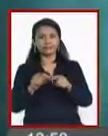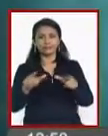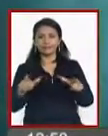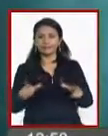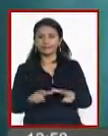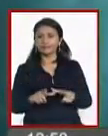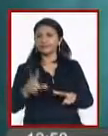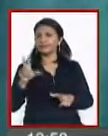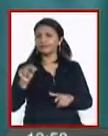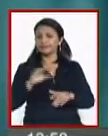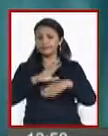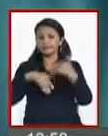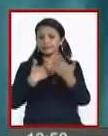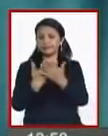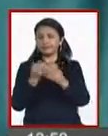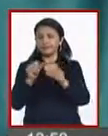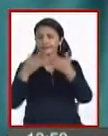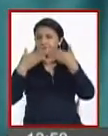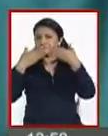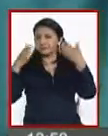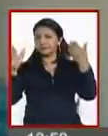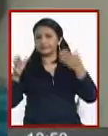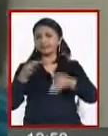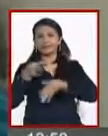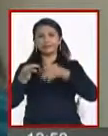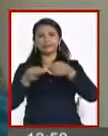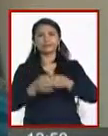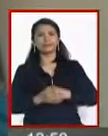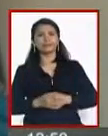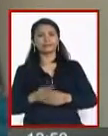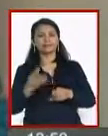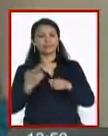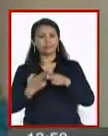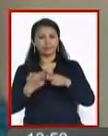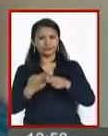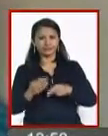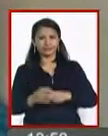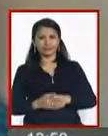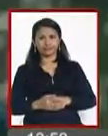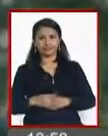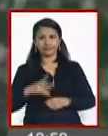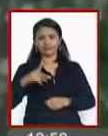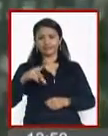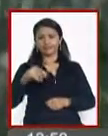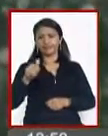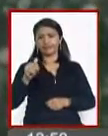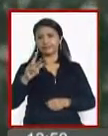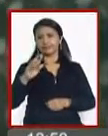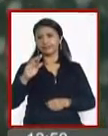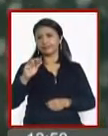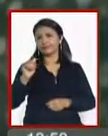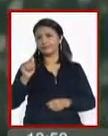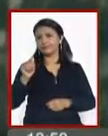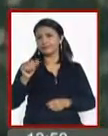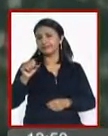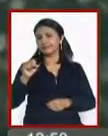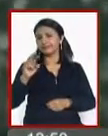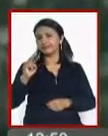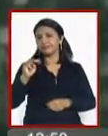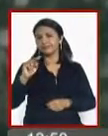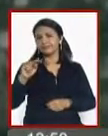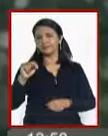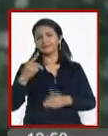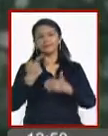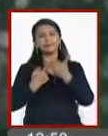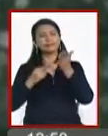sector no está del todo descubierto. Hablamos de las denominadas parasomnias. ¿Usted quiere saber qué son